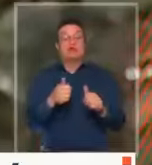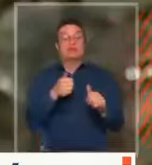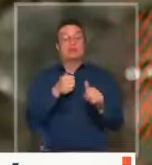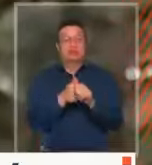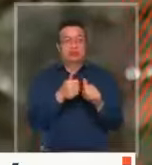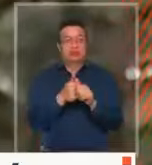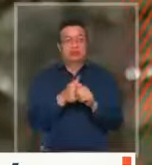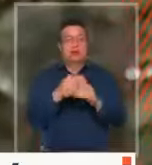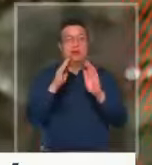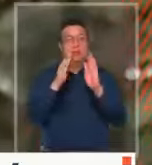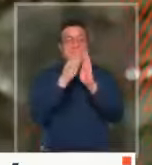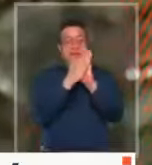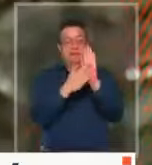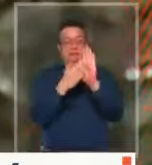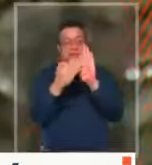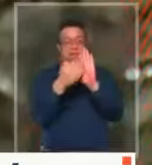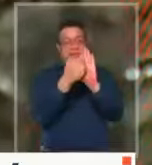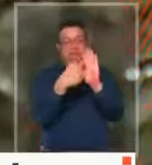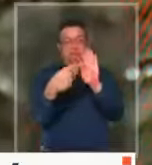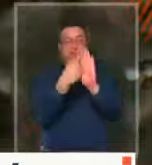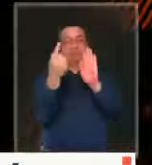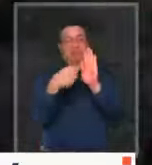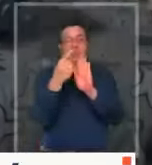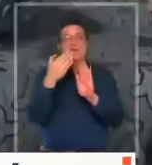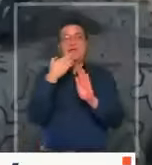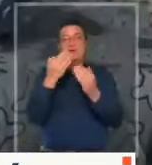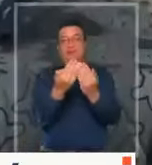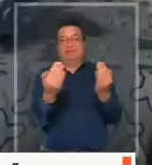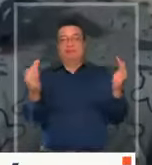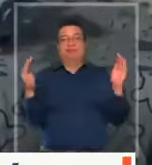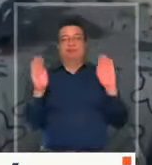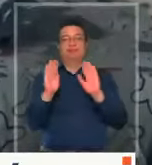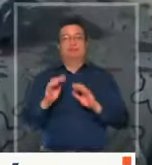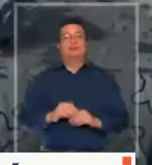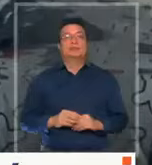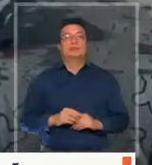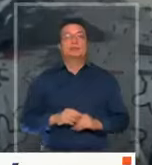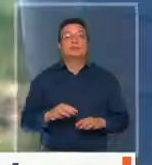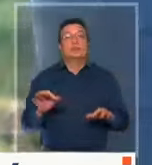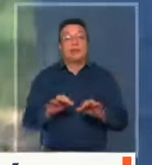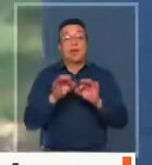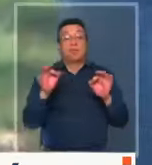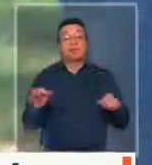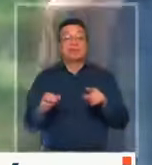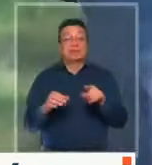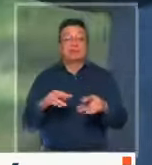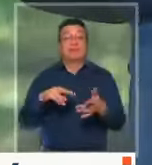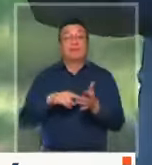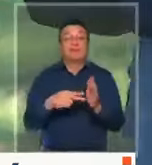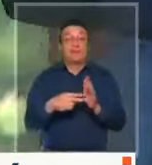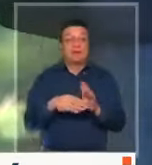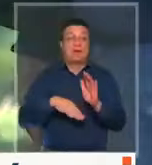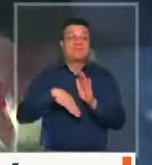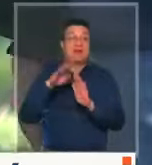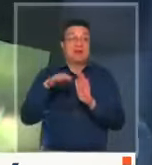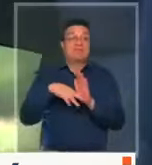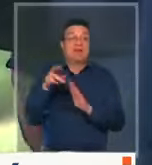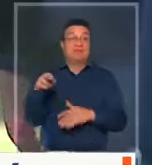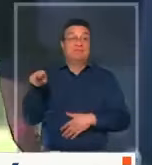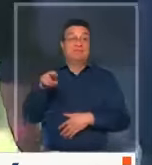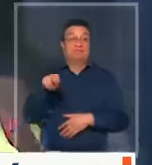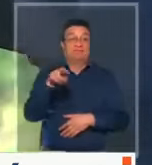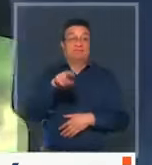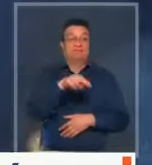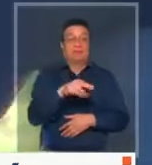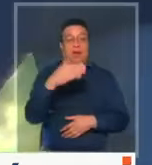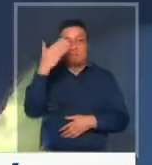de las paredes que rodean este jardín. Medidas particulares para esta problemática cada vez más frecuente.